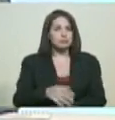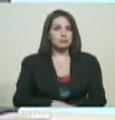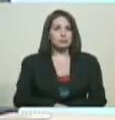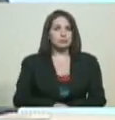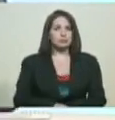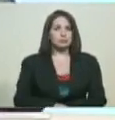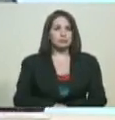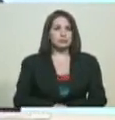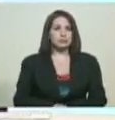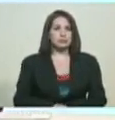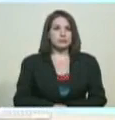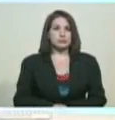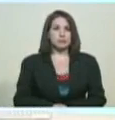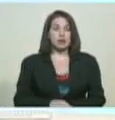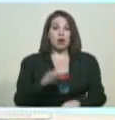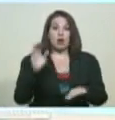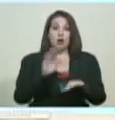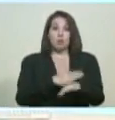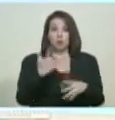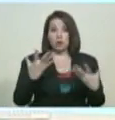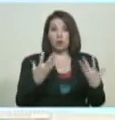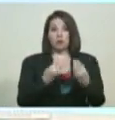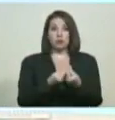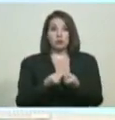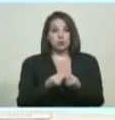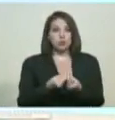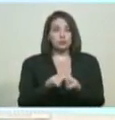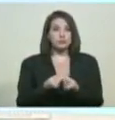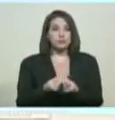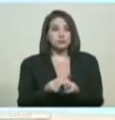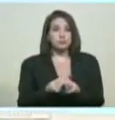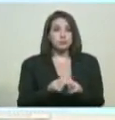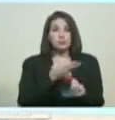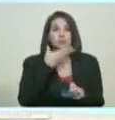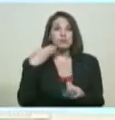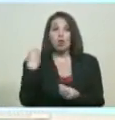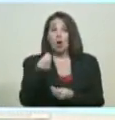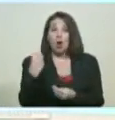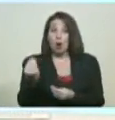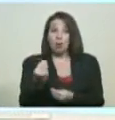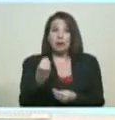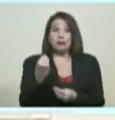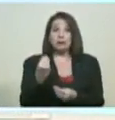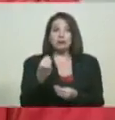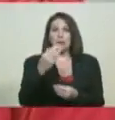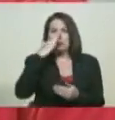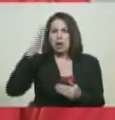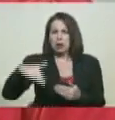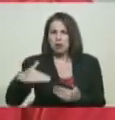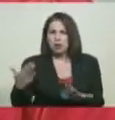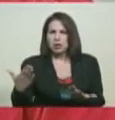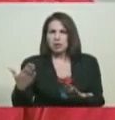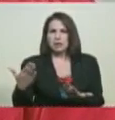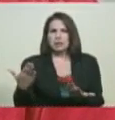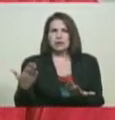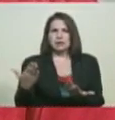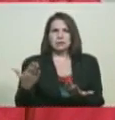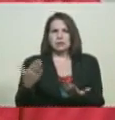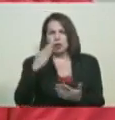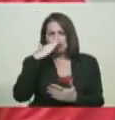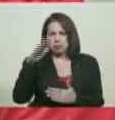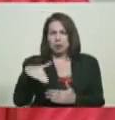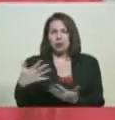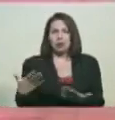sin mar no a bueno porque hay un conjunto de jóvenes que no llegan a los 18 años ya no se dice menores de edad